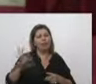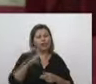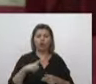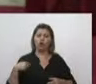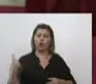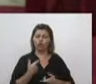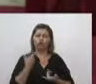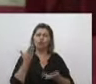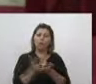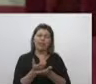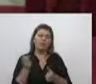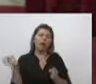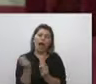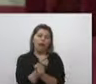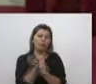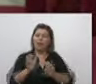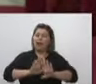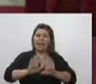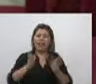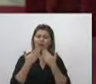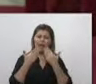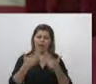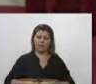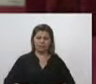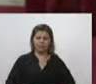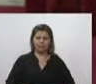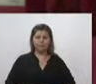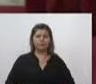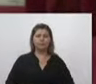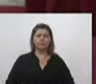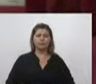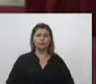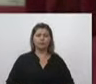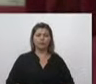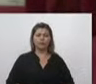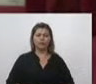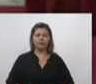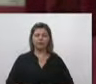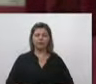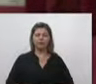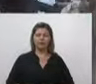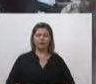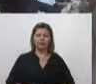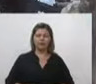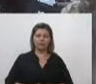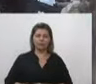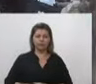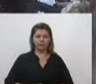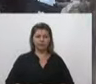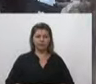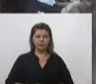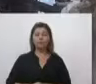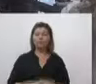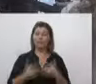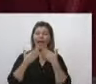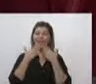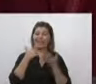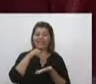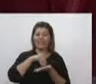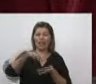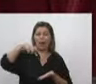rechazo. 41 votos negativos, 30 votos positivos. Esto quiere decir que se va a votar hoy mismo, en principio, ¿no? Si no